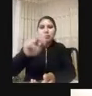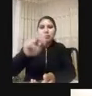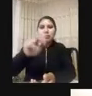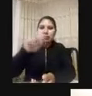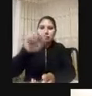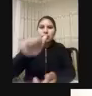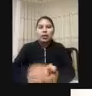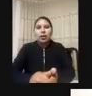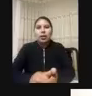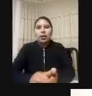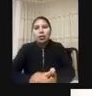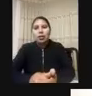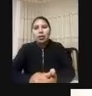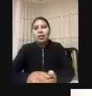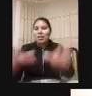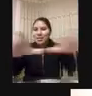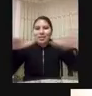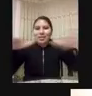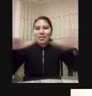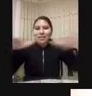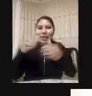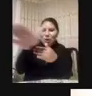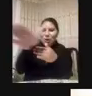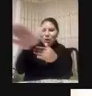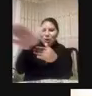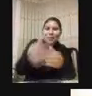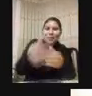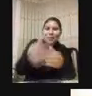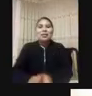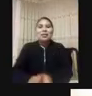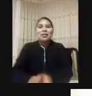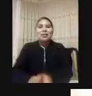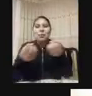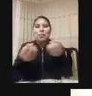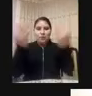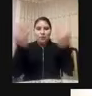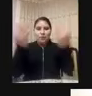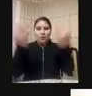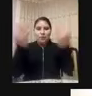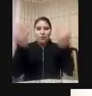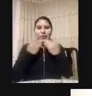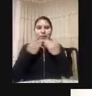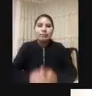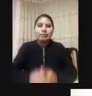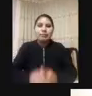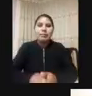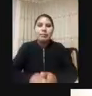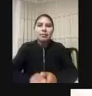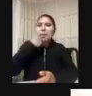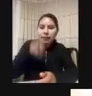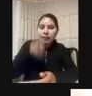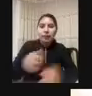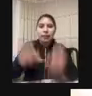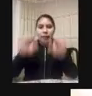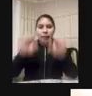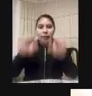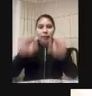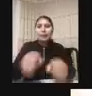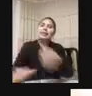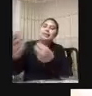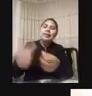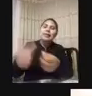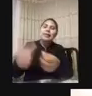Sí, ahí está. Ok, muchas gracias. Les invitamos que mañana puedan estar presentes también a todos los que nos han seguido a través de la transmisión en la página